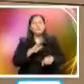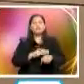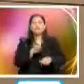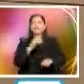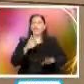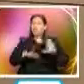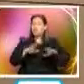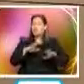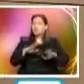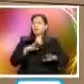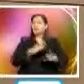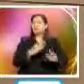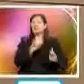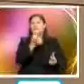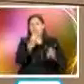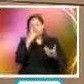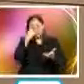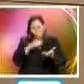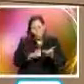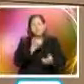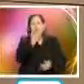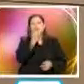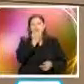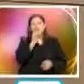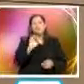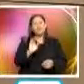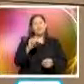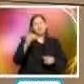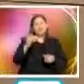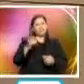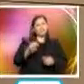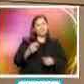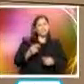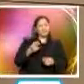muchas veces hay muchos mitos y muchas como prejuicios